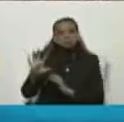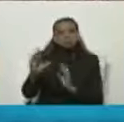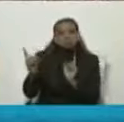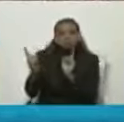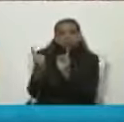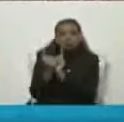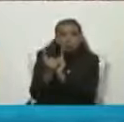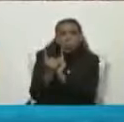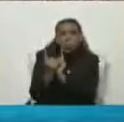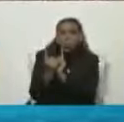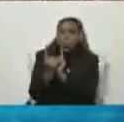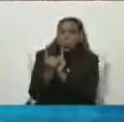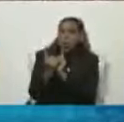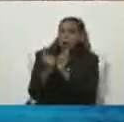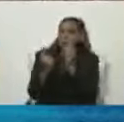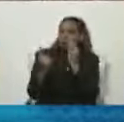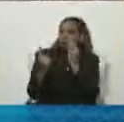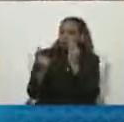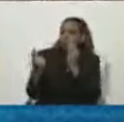y me convencí